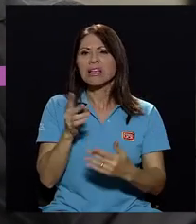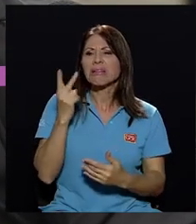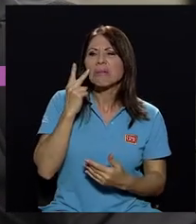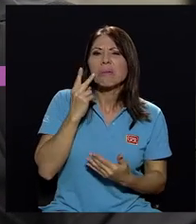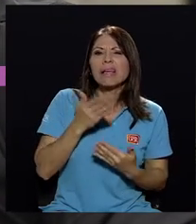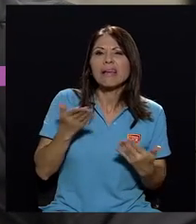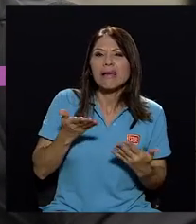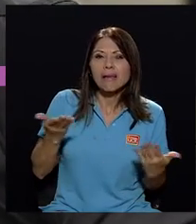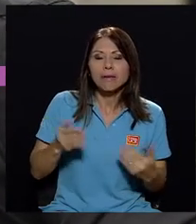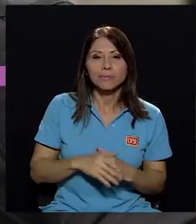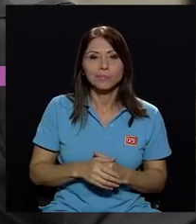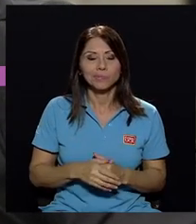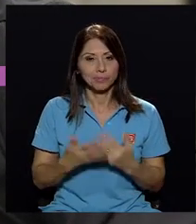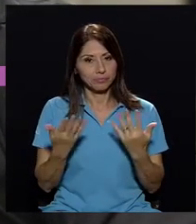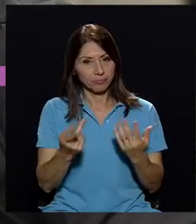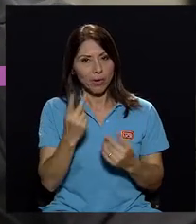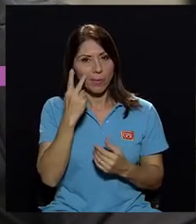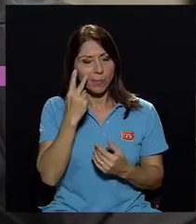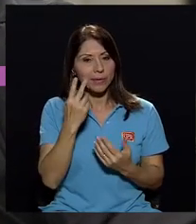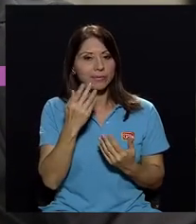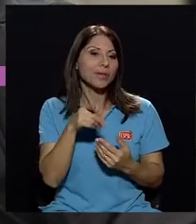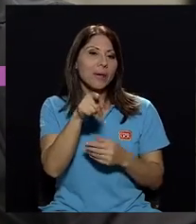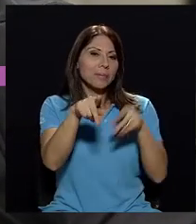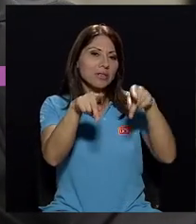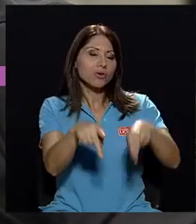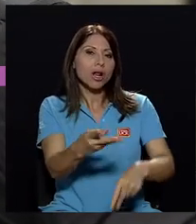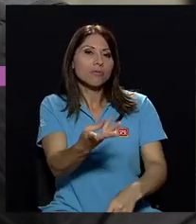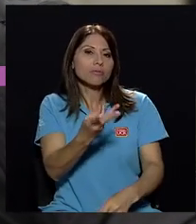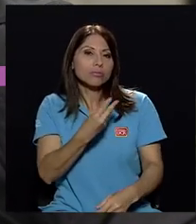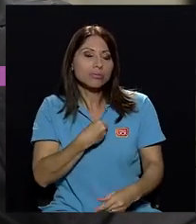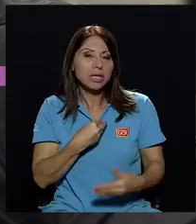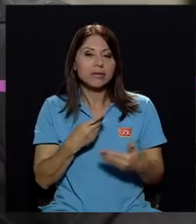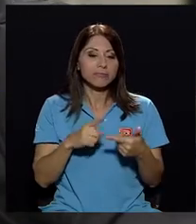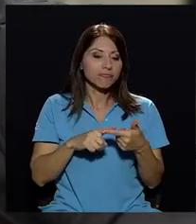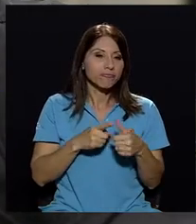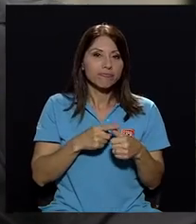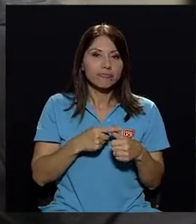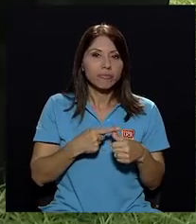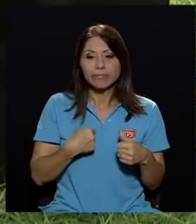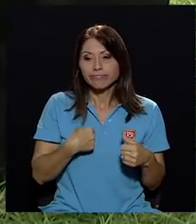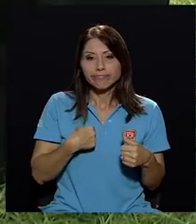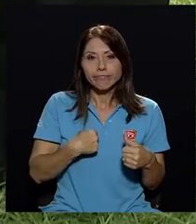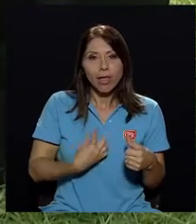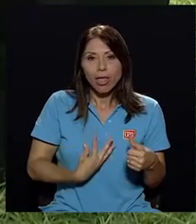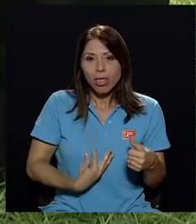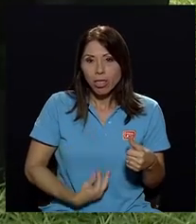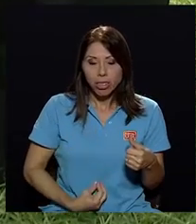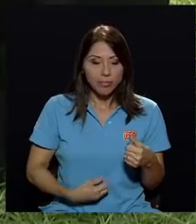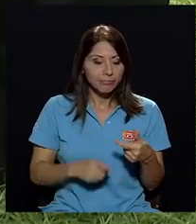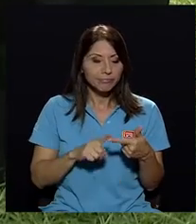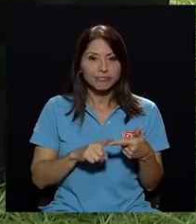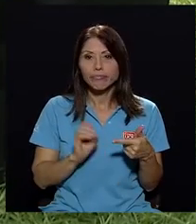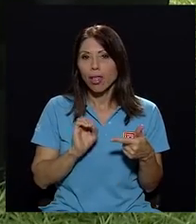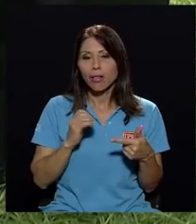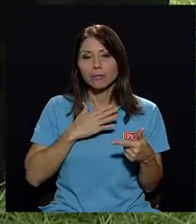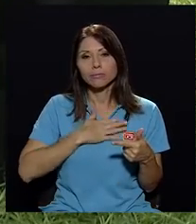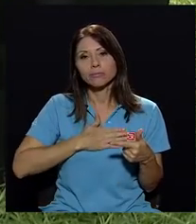¿Qué vemos? Ok, generalmente nos hablan de pérdida del apetito, pérdida del disfrute,